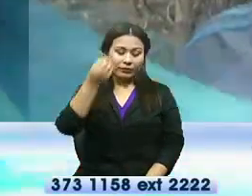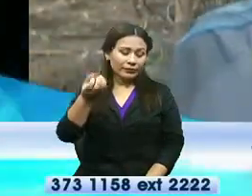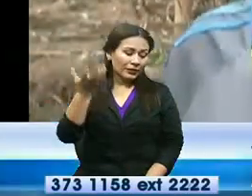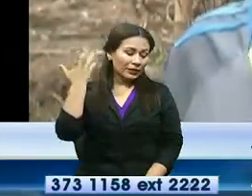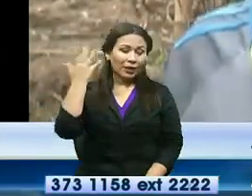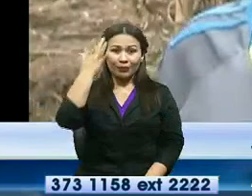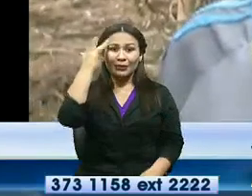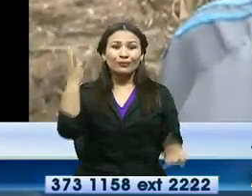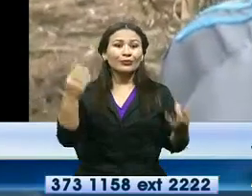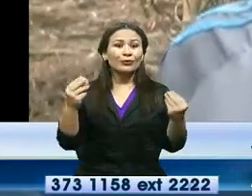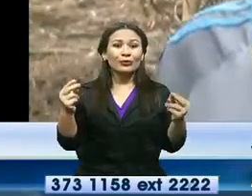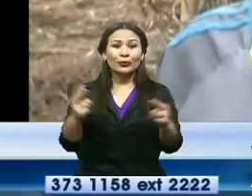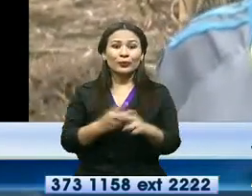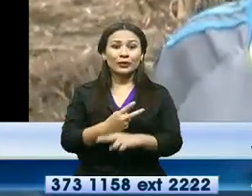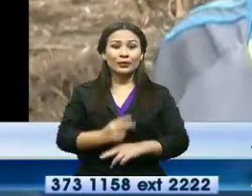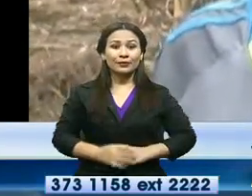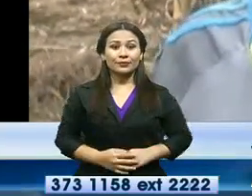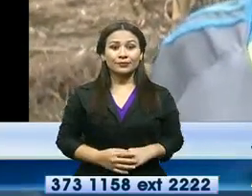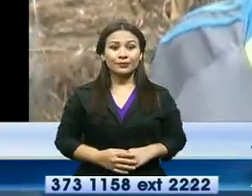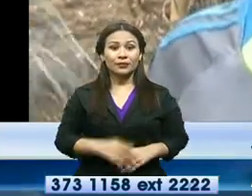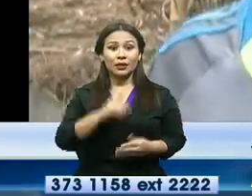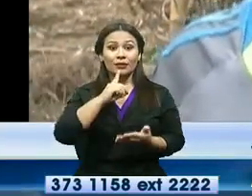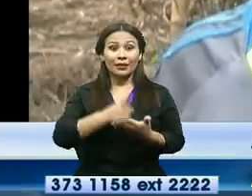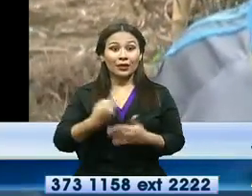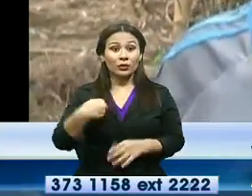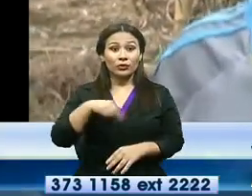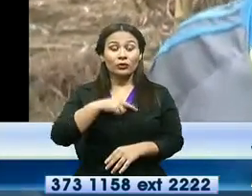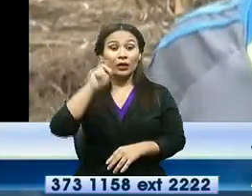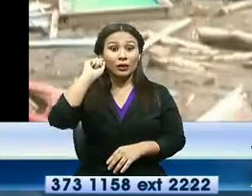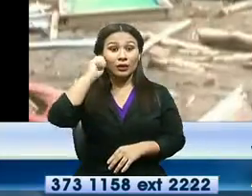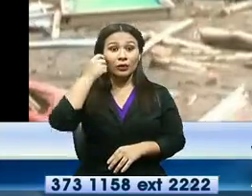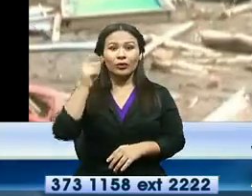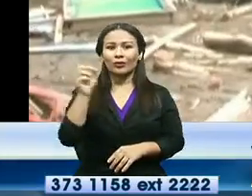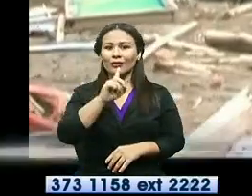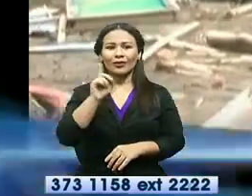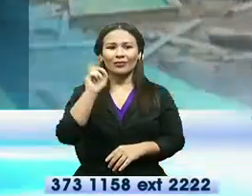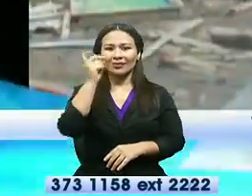riesgo que en deber de recordar te vaya a recordar para siempre.